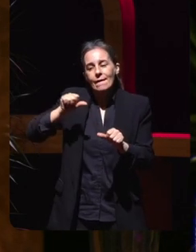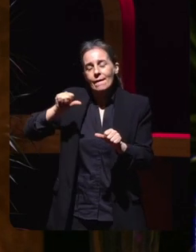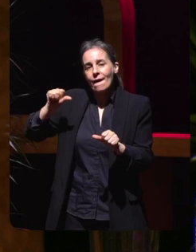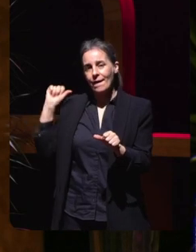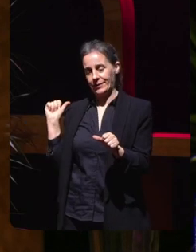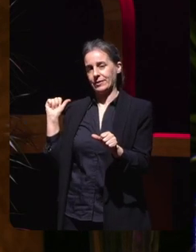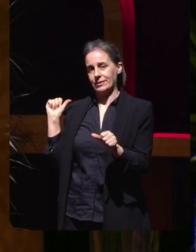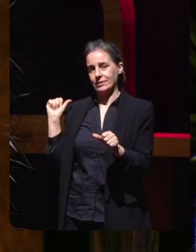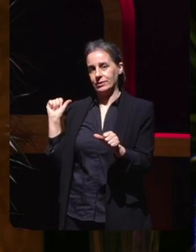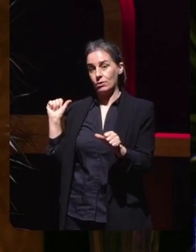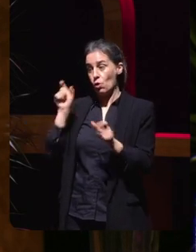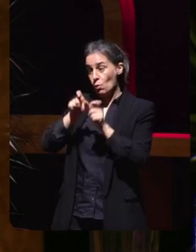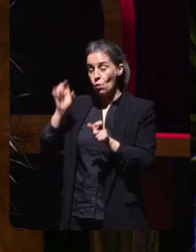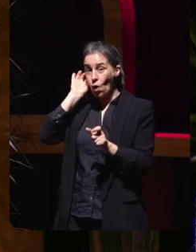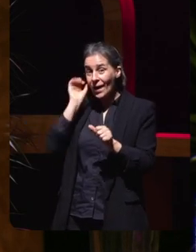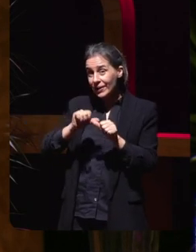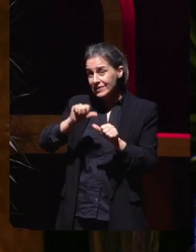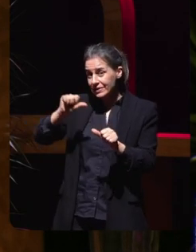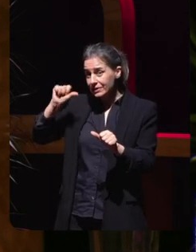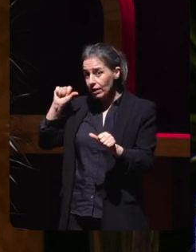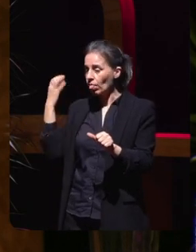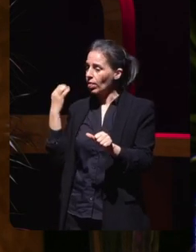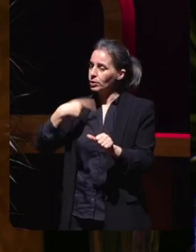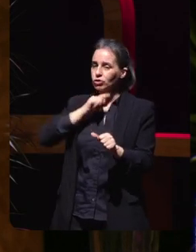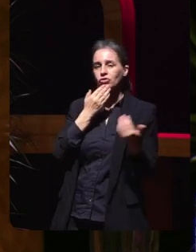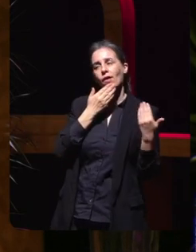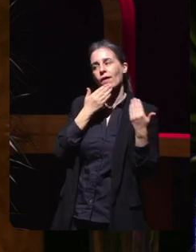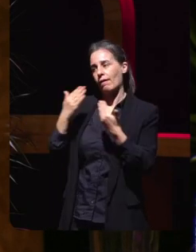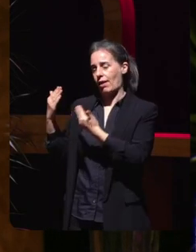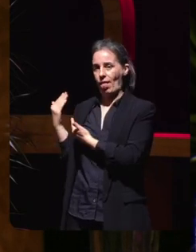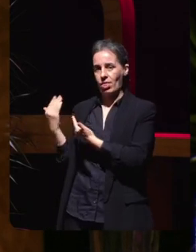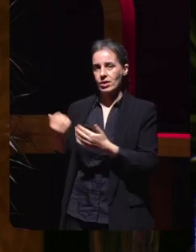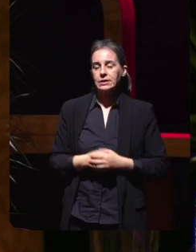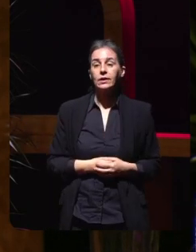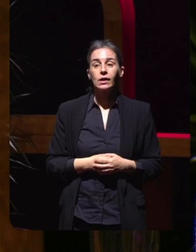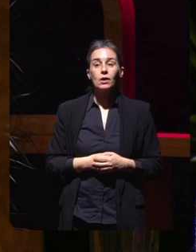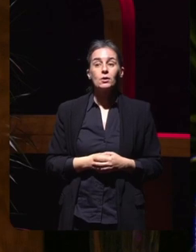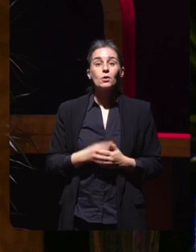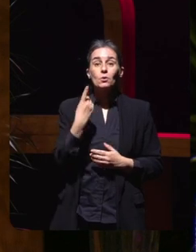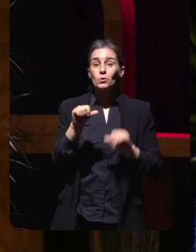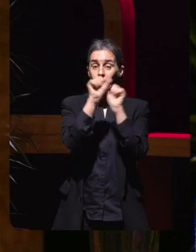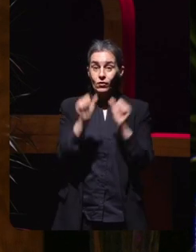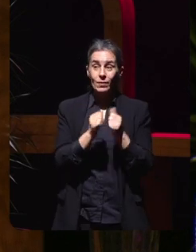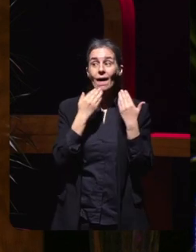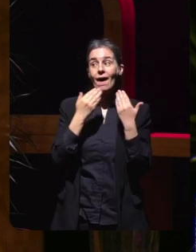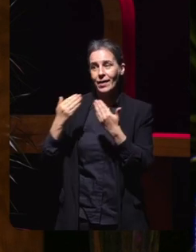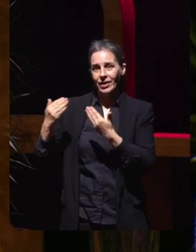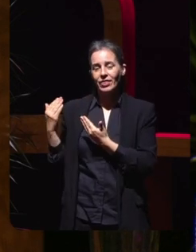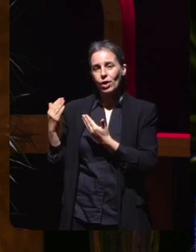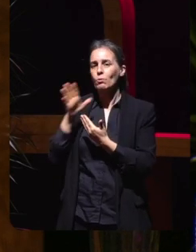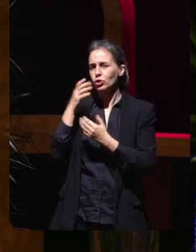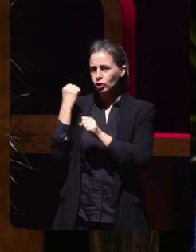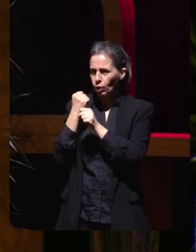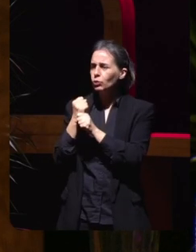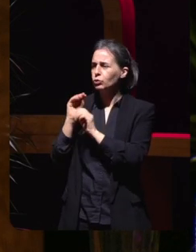asmullares que nos precedieron tenemos que estar muy agradecidas no una forma de agradecer Y esa esas